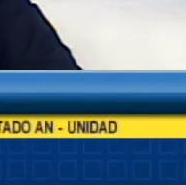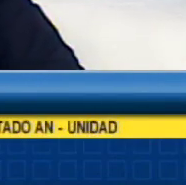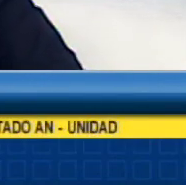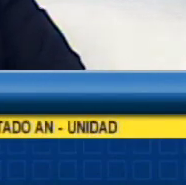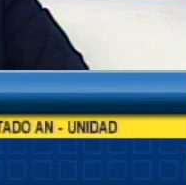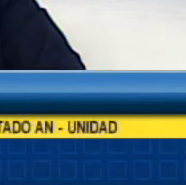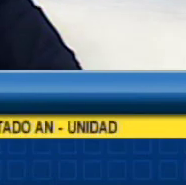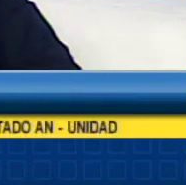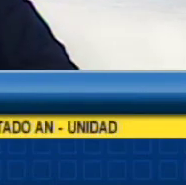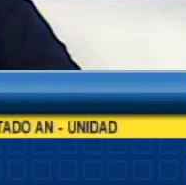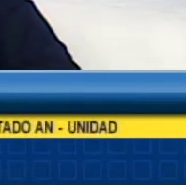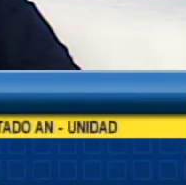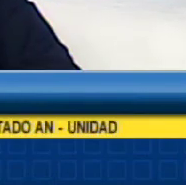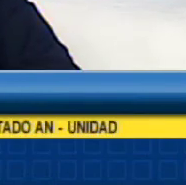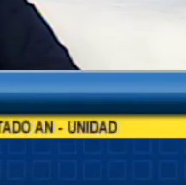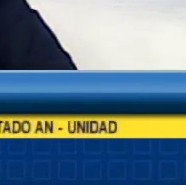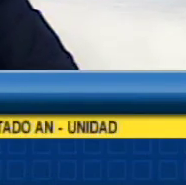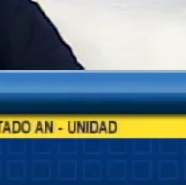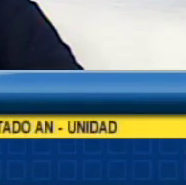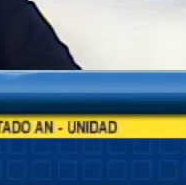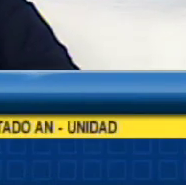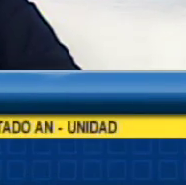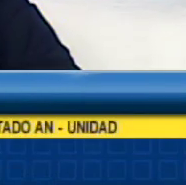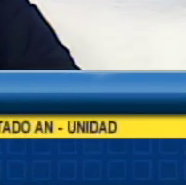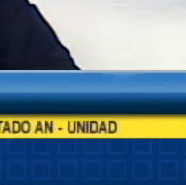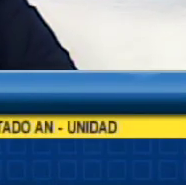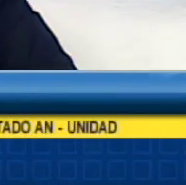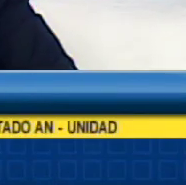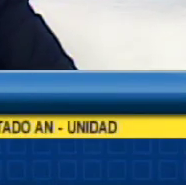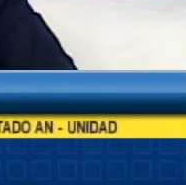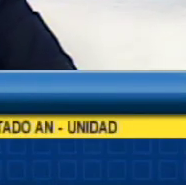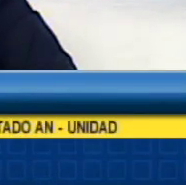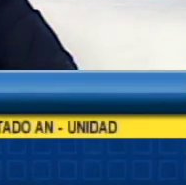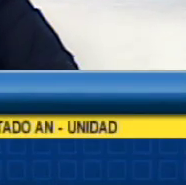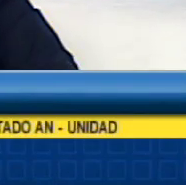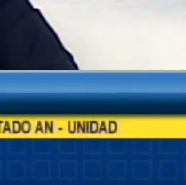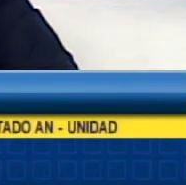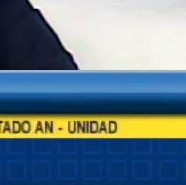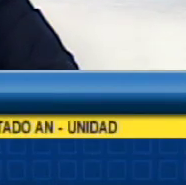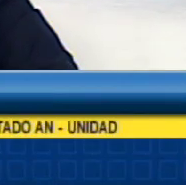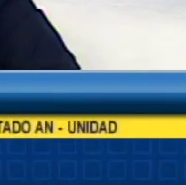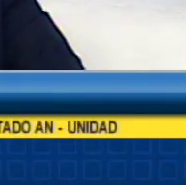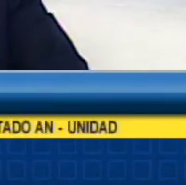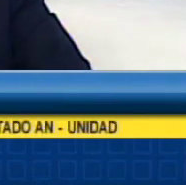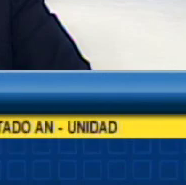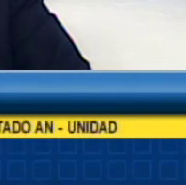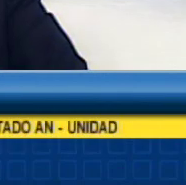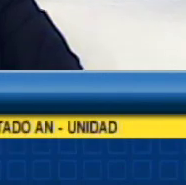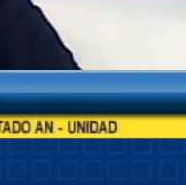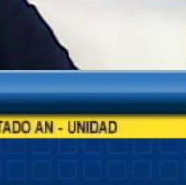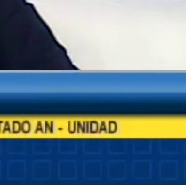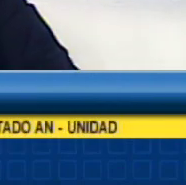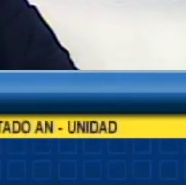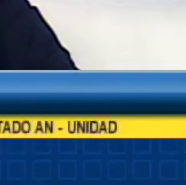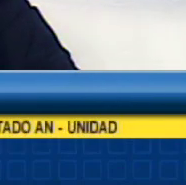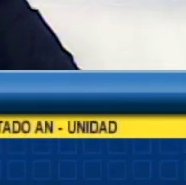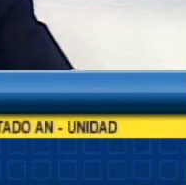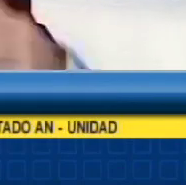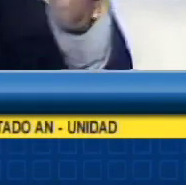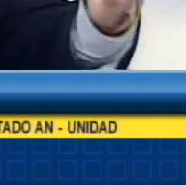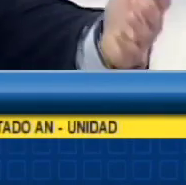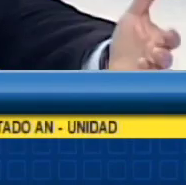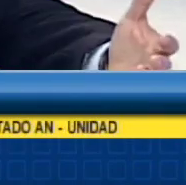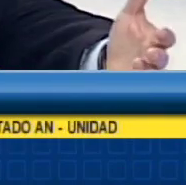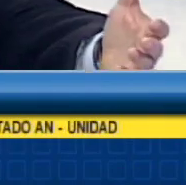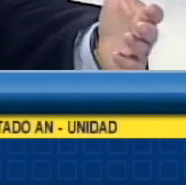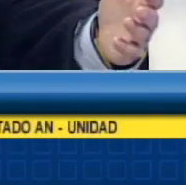que este, si lo logramos, es que haya un cambio de actitud. Tú no puedes tener una reconciliación si no hay arrepentimiento. Si